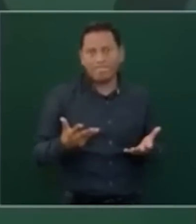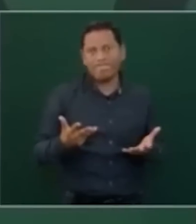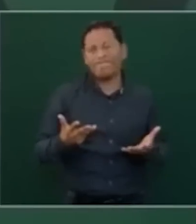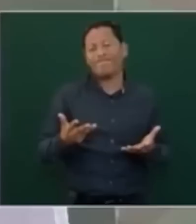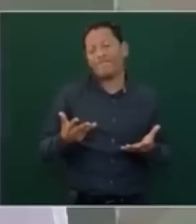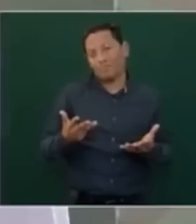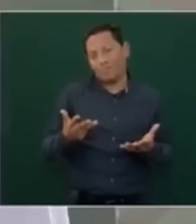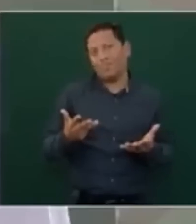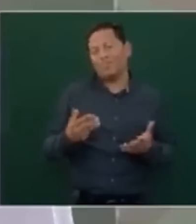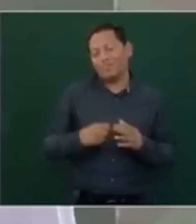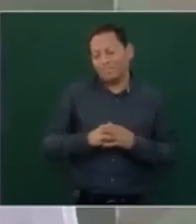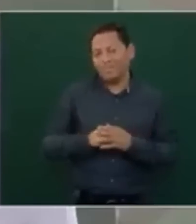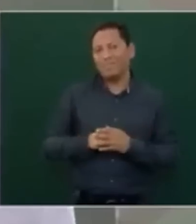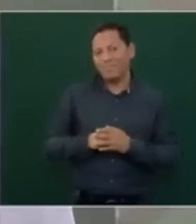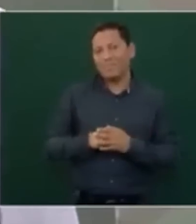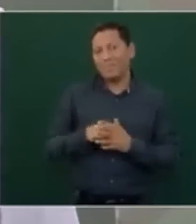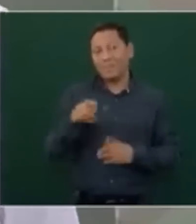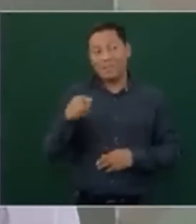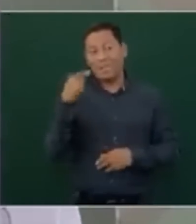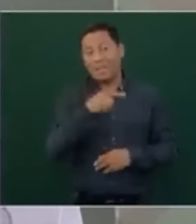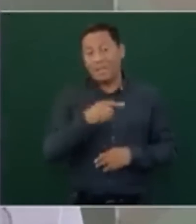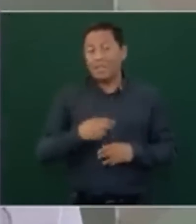Es una dictadura. No,